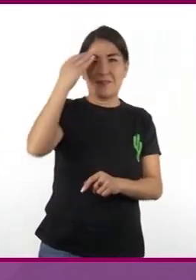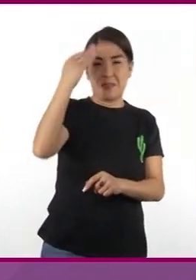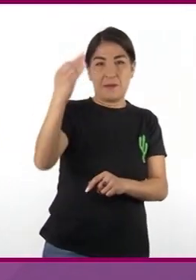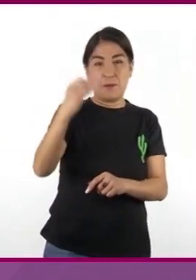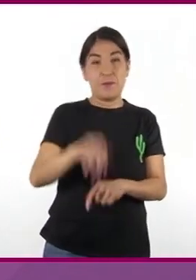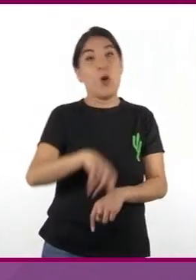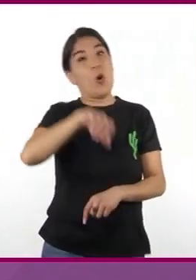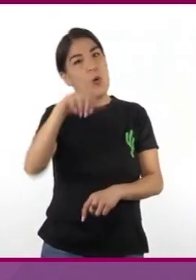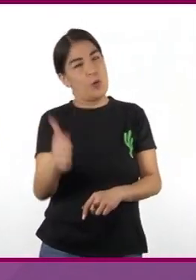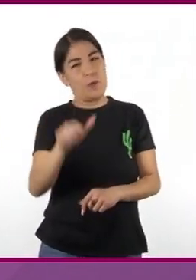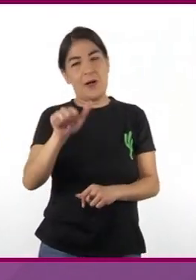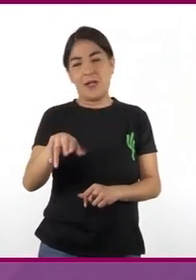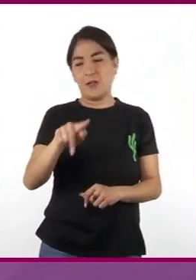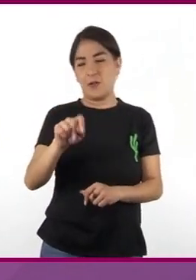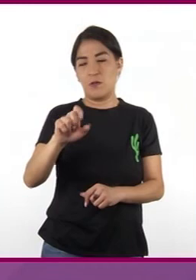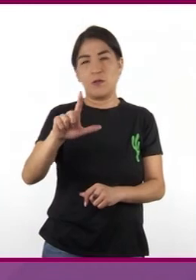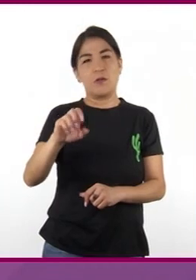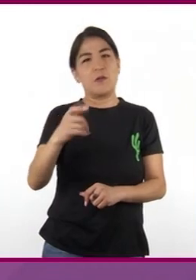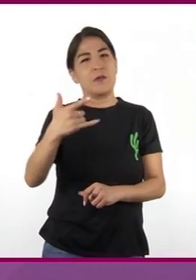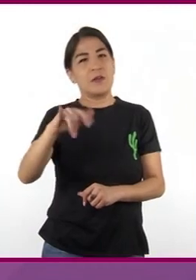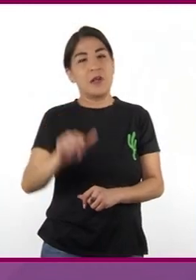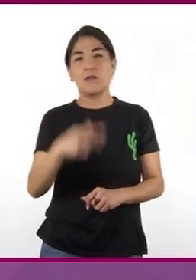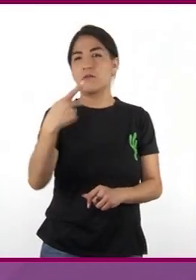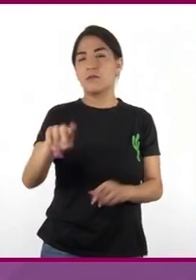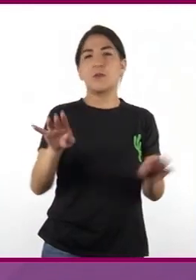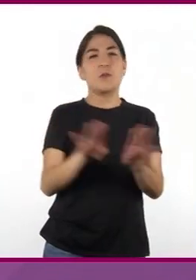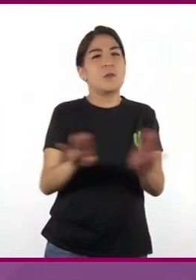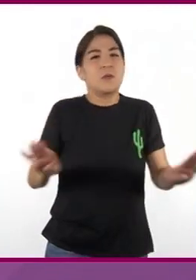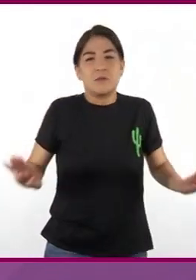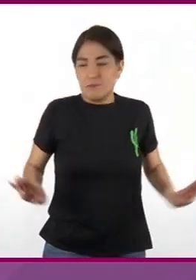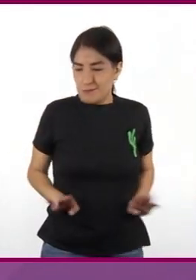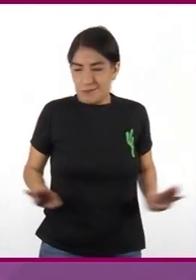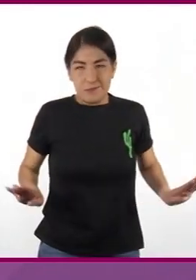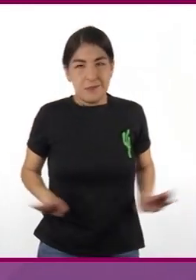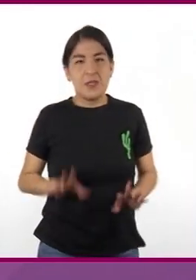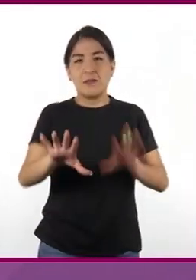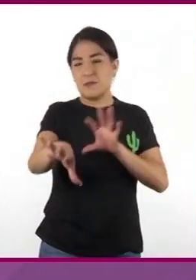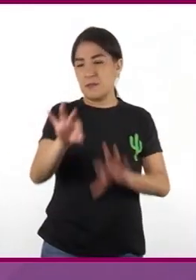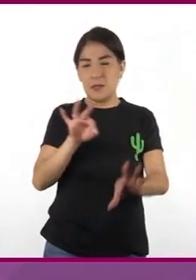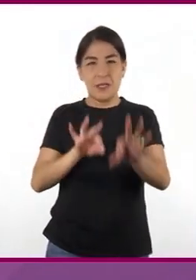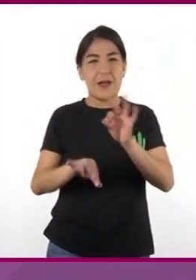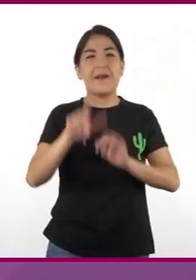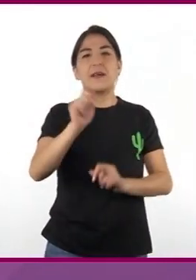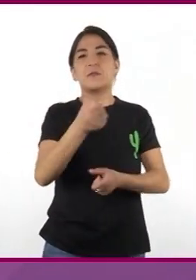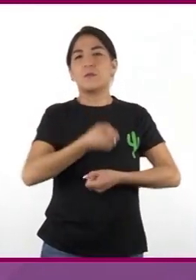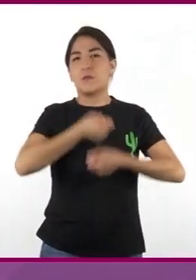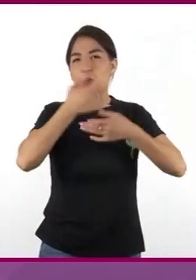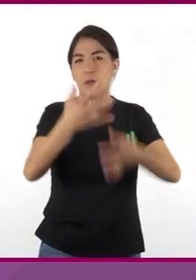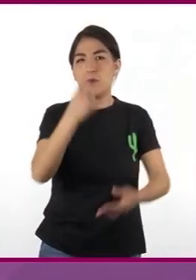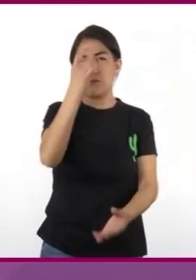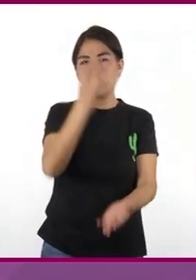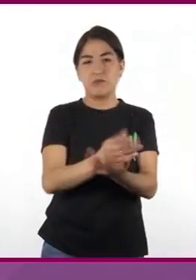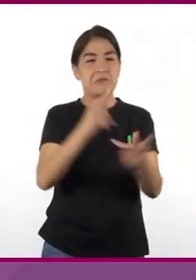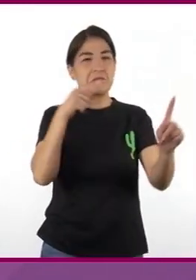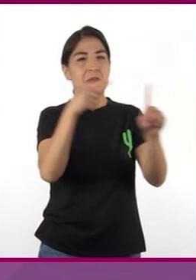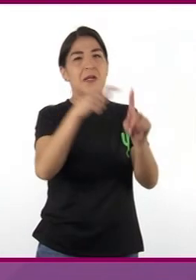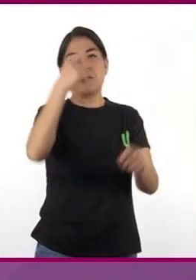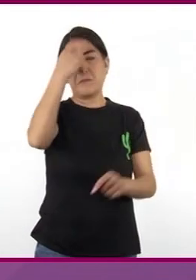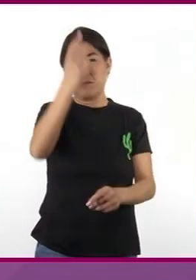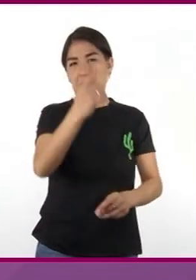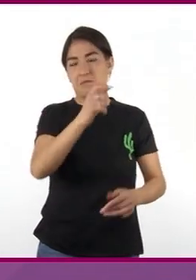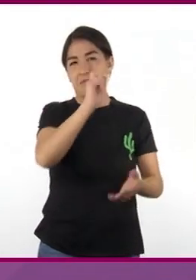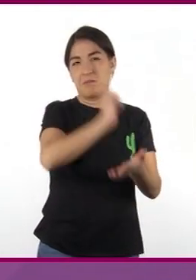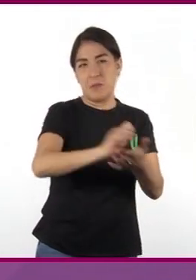en cambio, puede ser de carácter individual, una selección de poemas de una sola autora, o